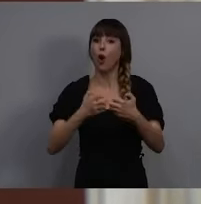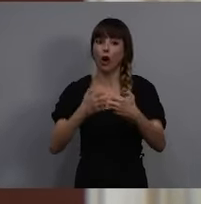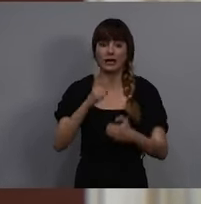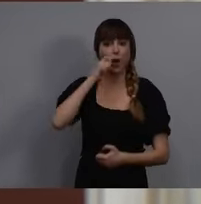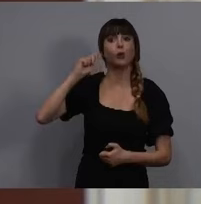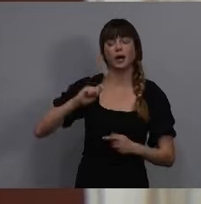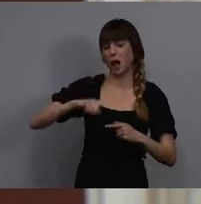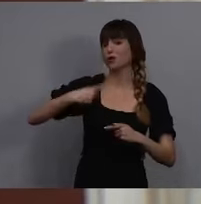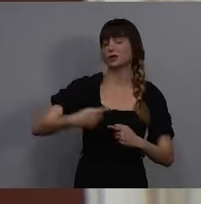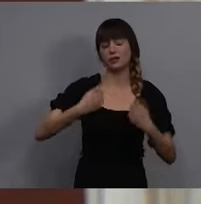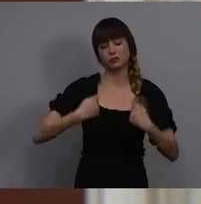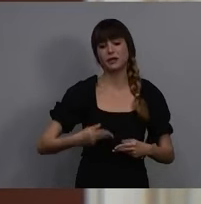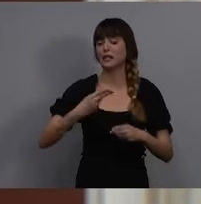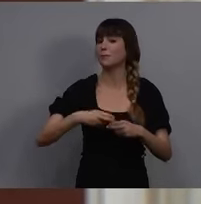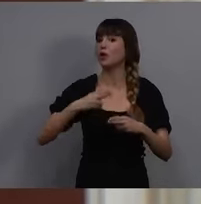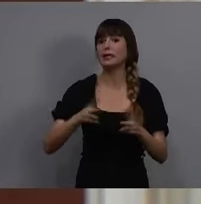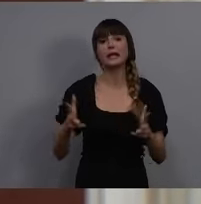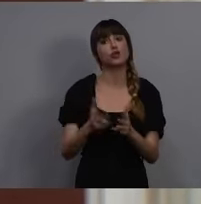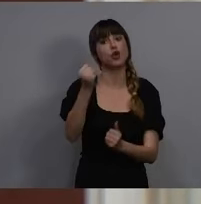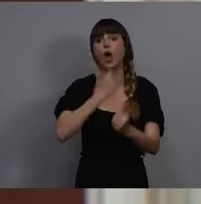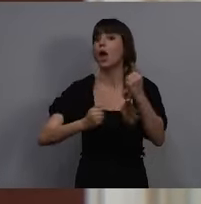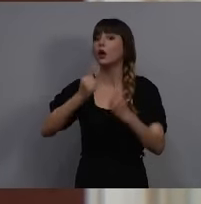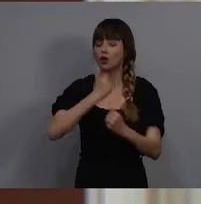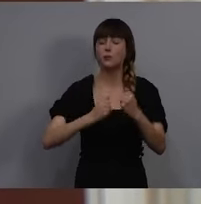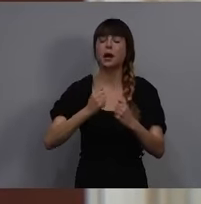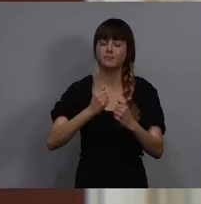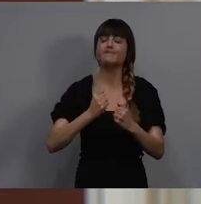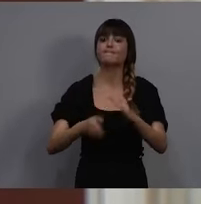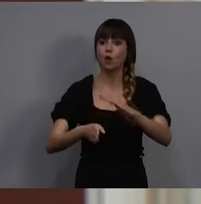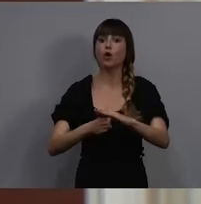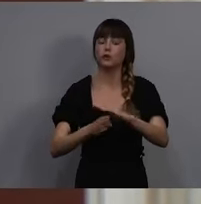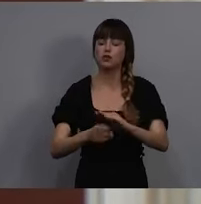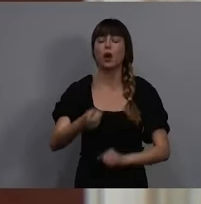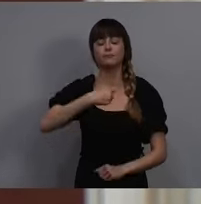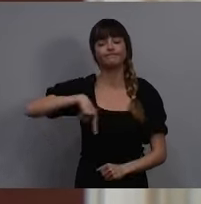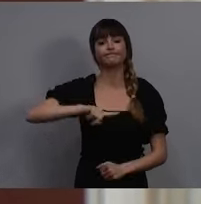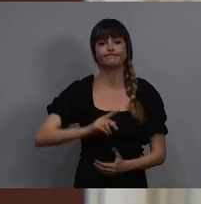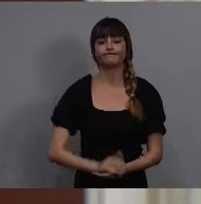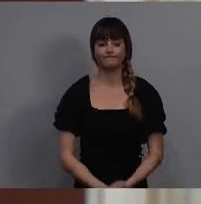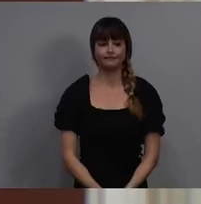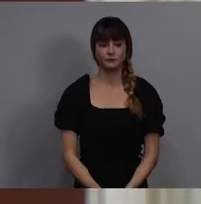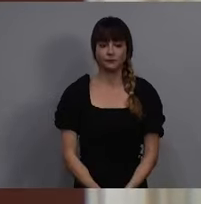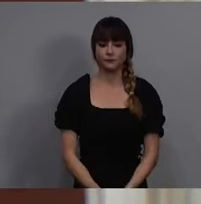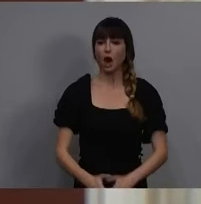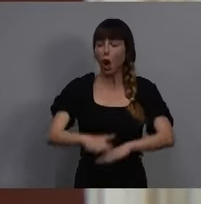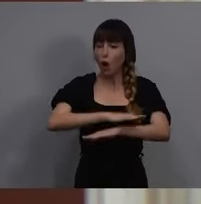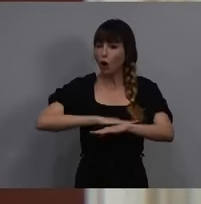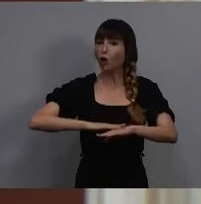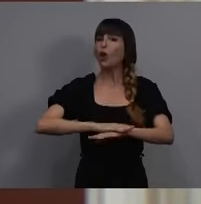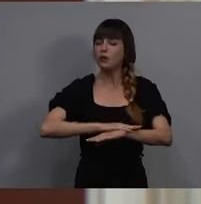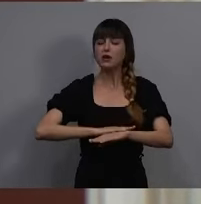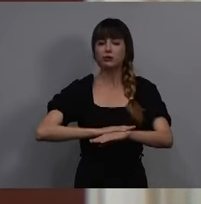consecuencias humanitarias políticas y socioeconómicas que aún perviven entre nosotros Un gobierno que dio en